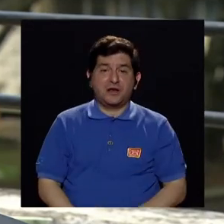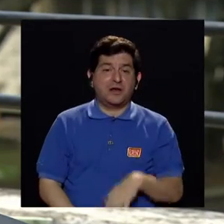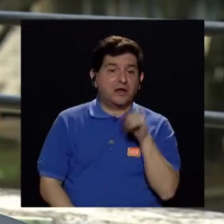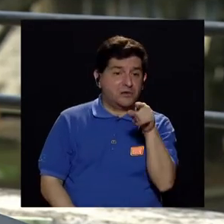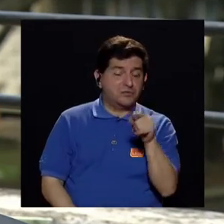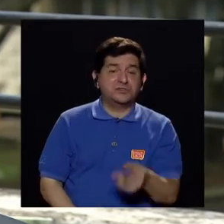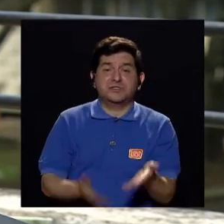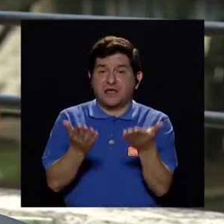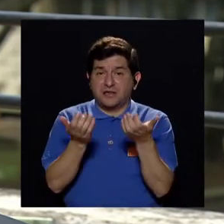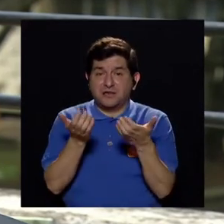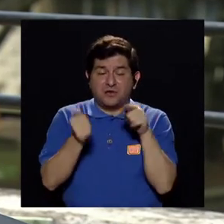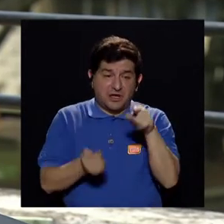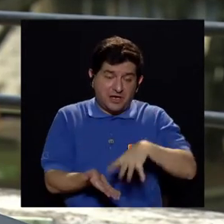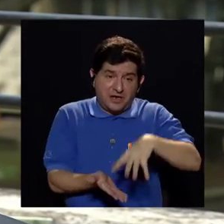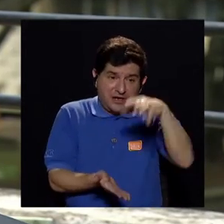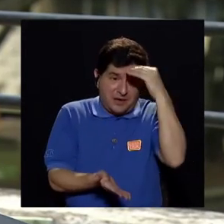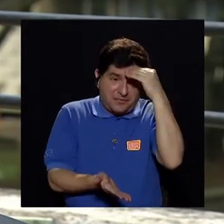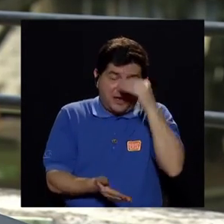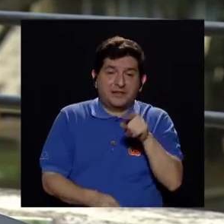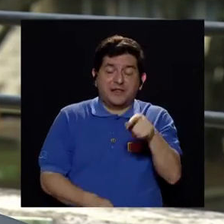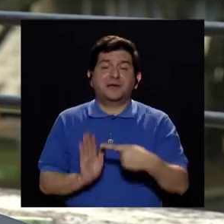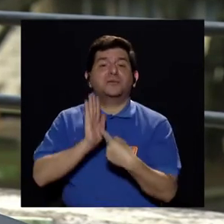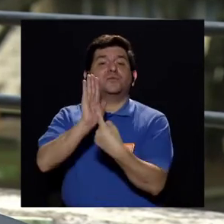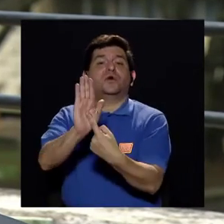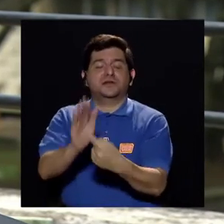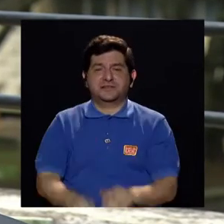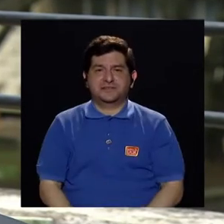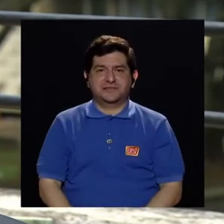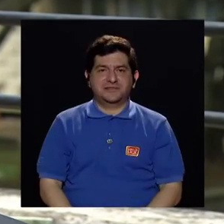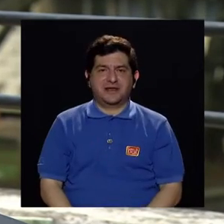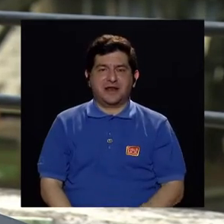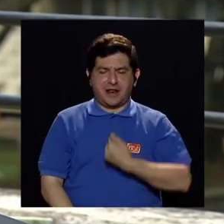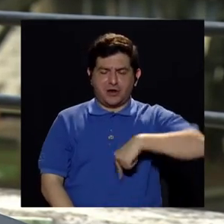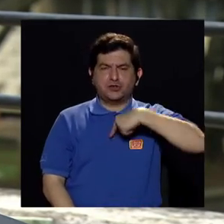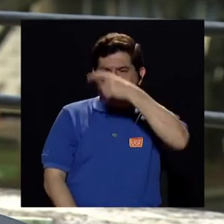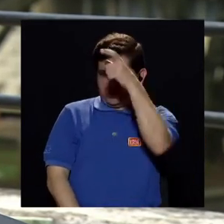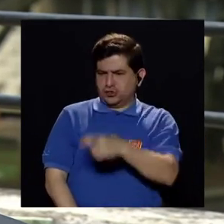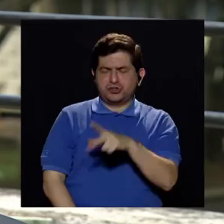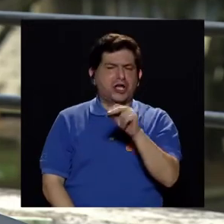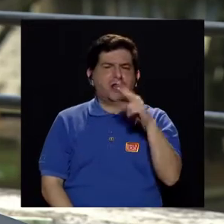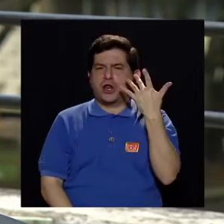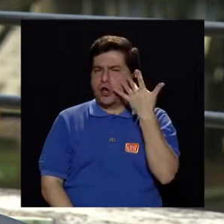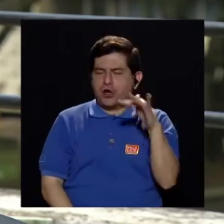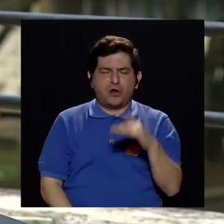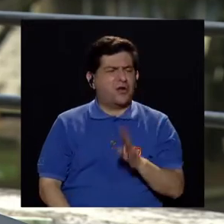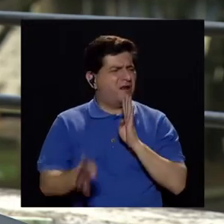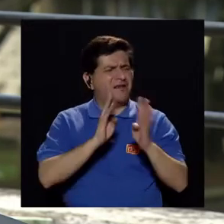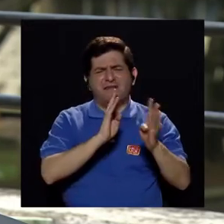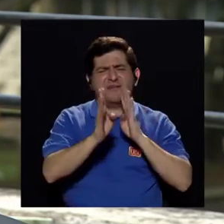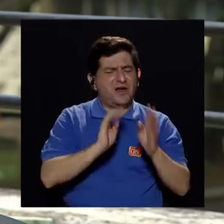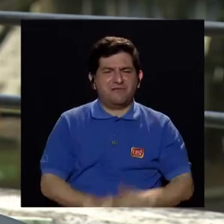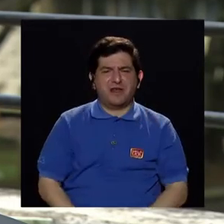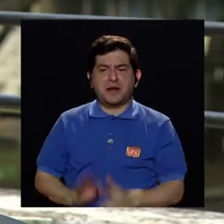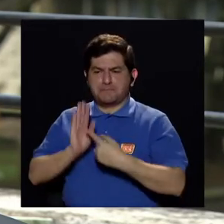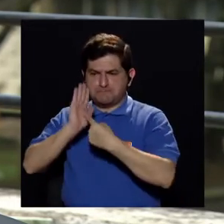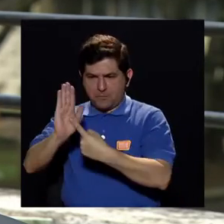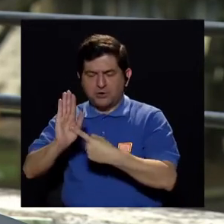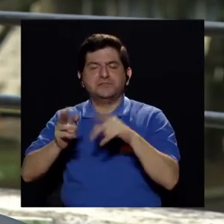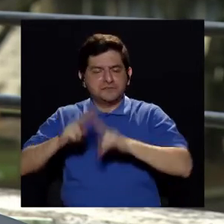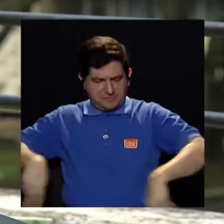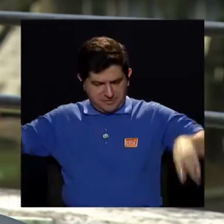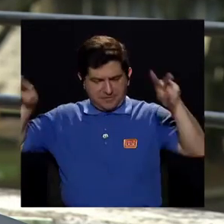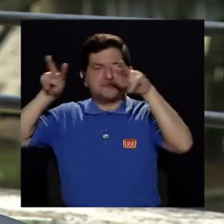ustedes quieren que ellos aprendan. Seamos y no parezcamos. Y no hablemos tanto, sino que encarnemos